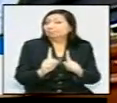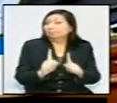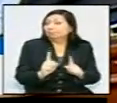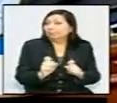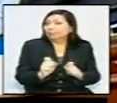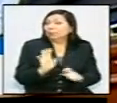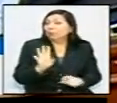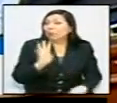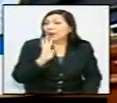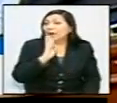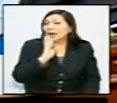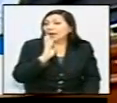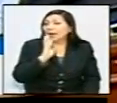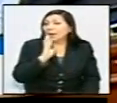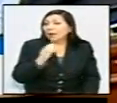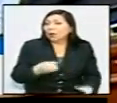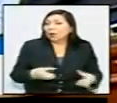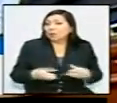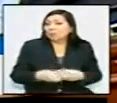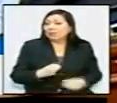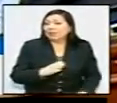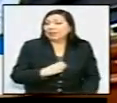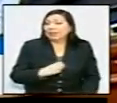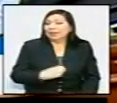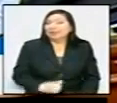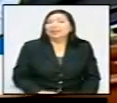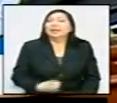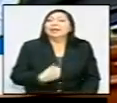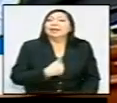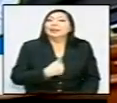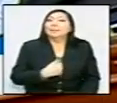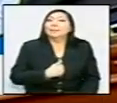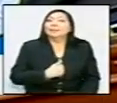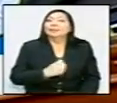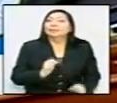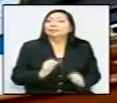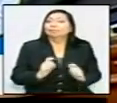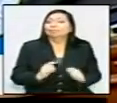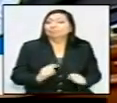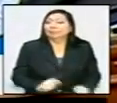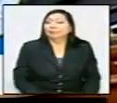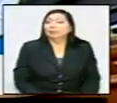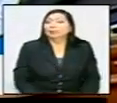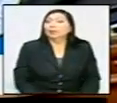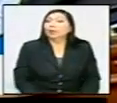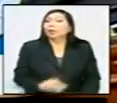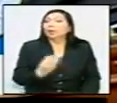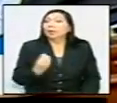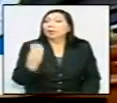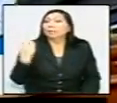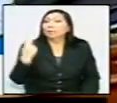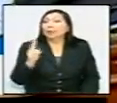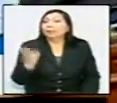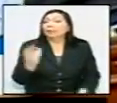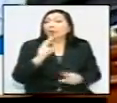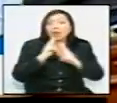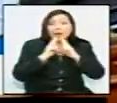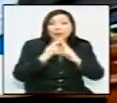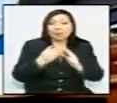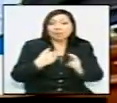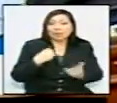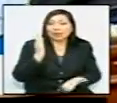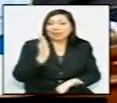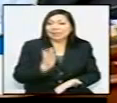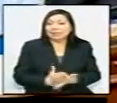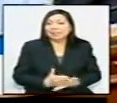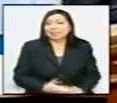cuestionable sus declaraciones en la Comisión de Ética, las mismas que están sirviendo como sustento para recomendar mi